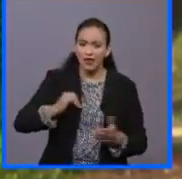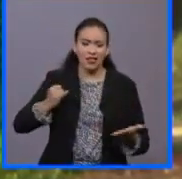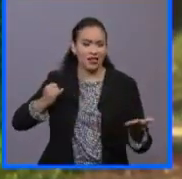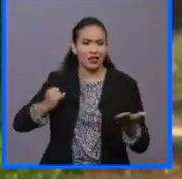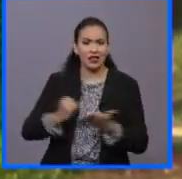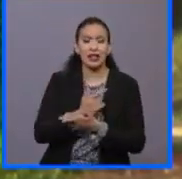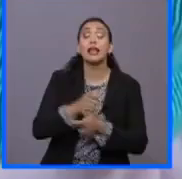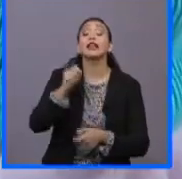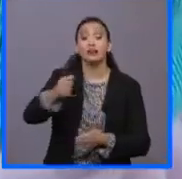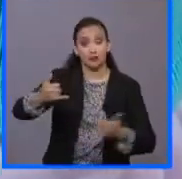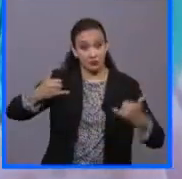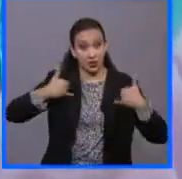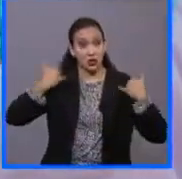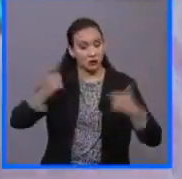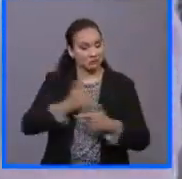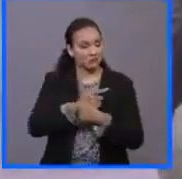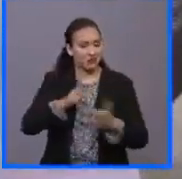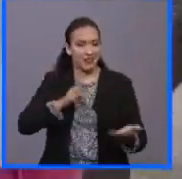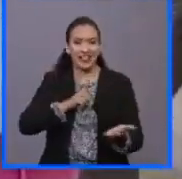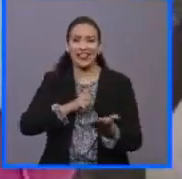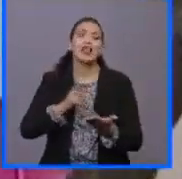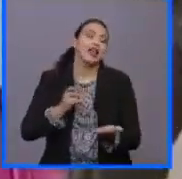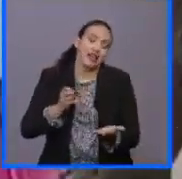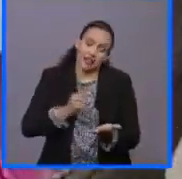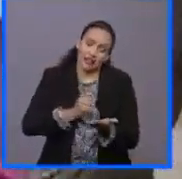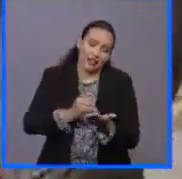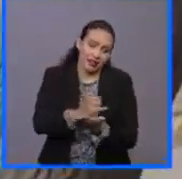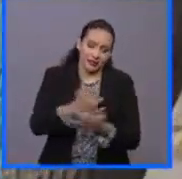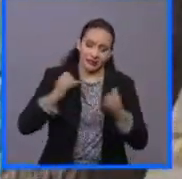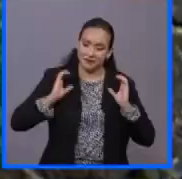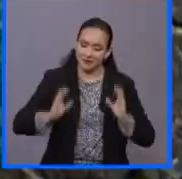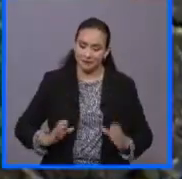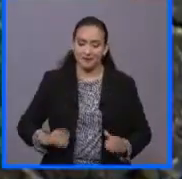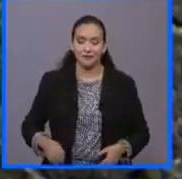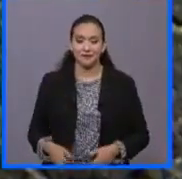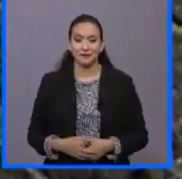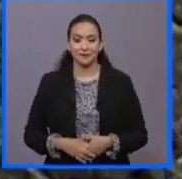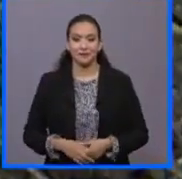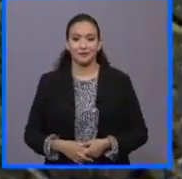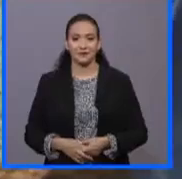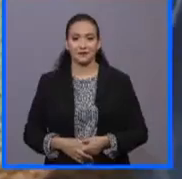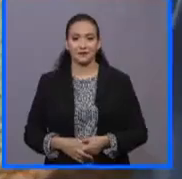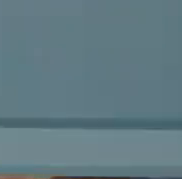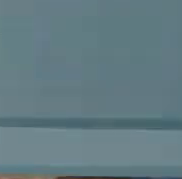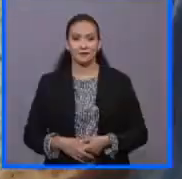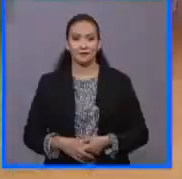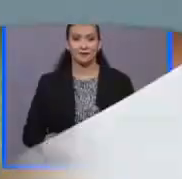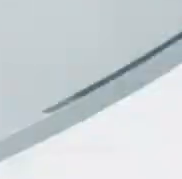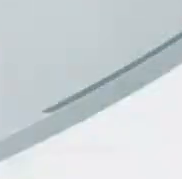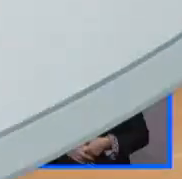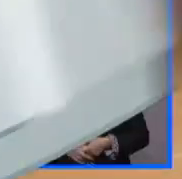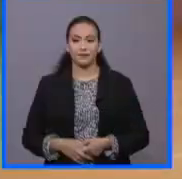las juventudes. Para el canal del Poder Judicial de la Federación, Jesús Daza.